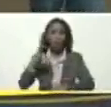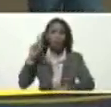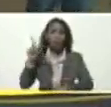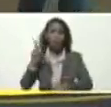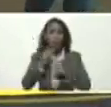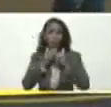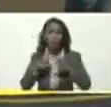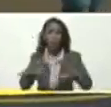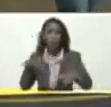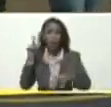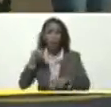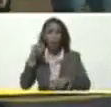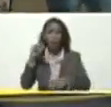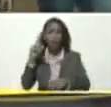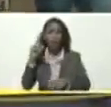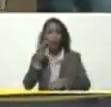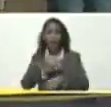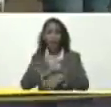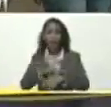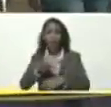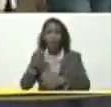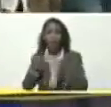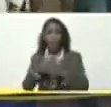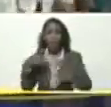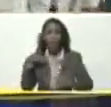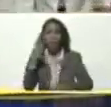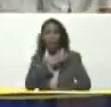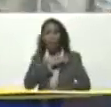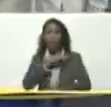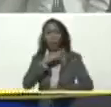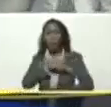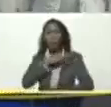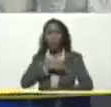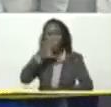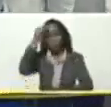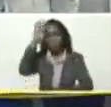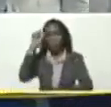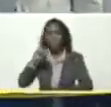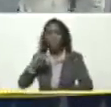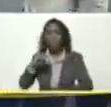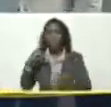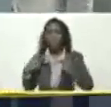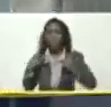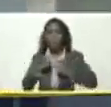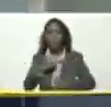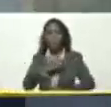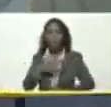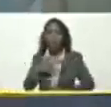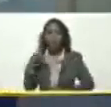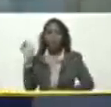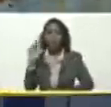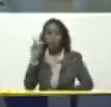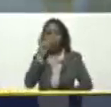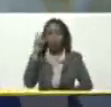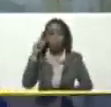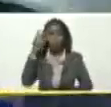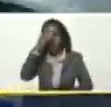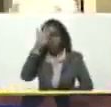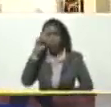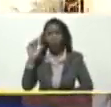despliegue, y está la doctora Campos, jefa de la misión cubana. Los Bata Blanca, hermano presidente, el ejército de venezolanos y cubanos,